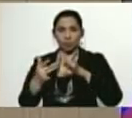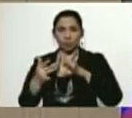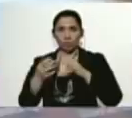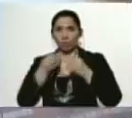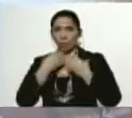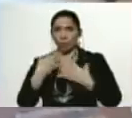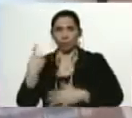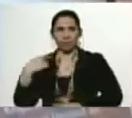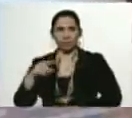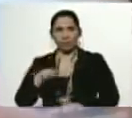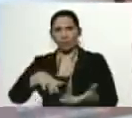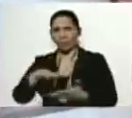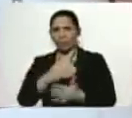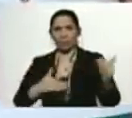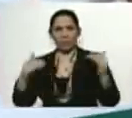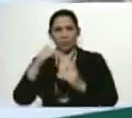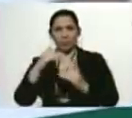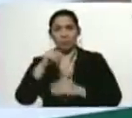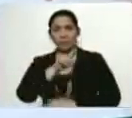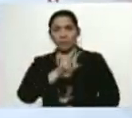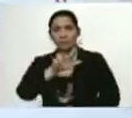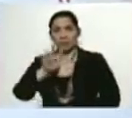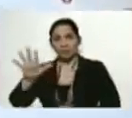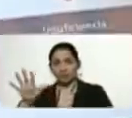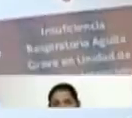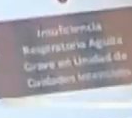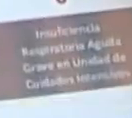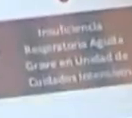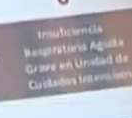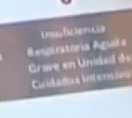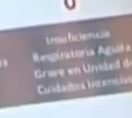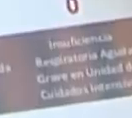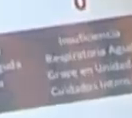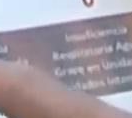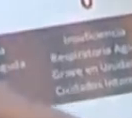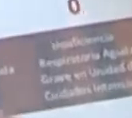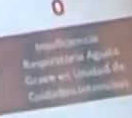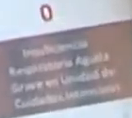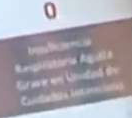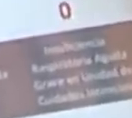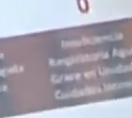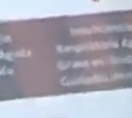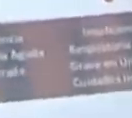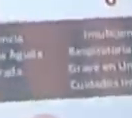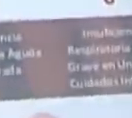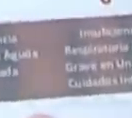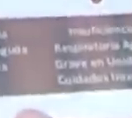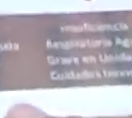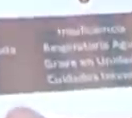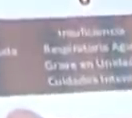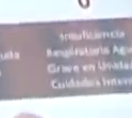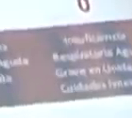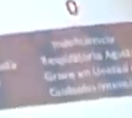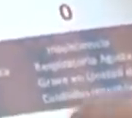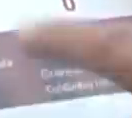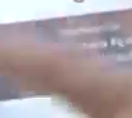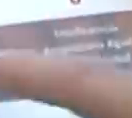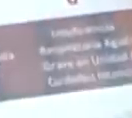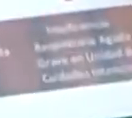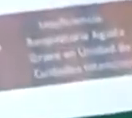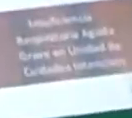mucho mayor. 135 pacientes con insuficiencia respiratoria aguda leve, 18 personas lamentablemente